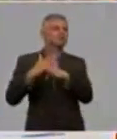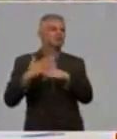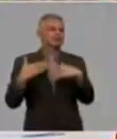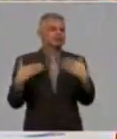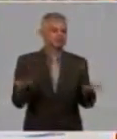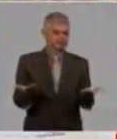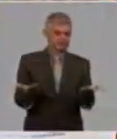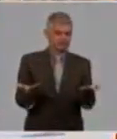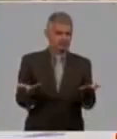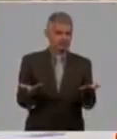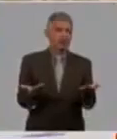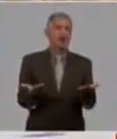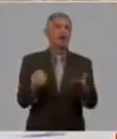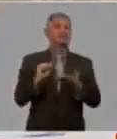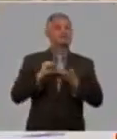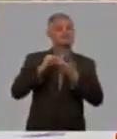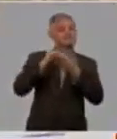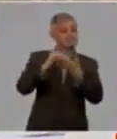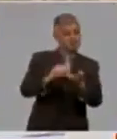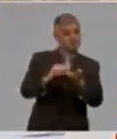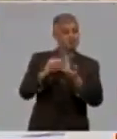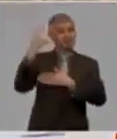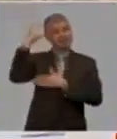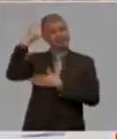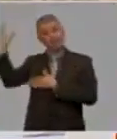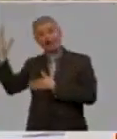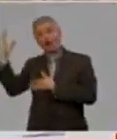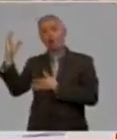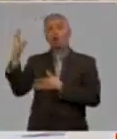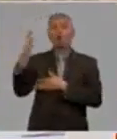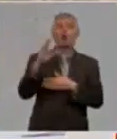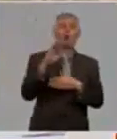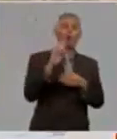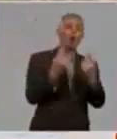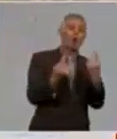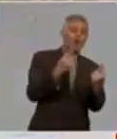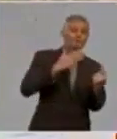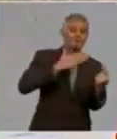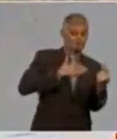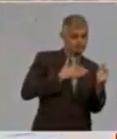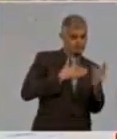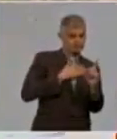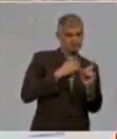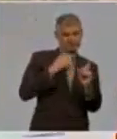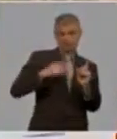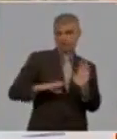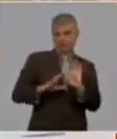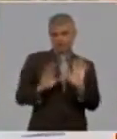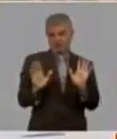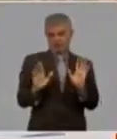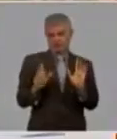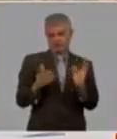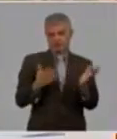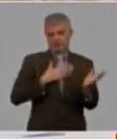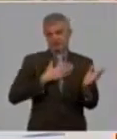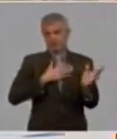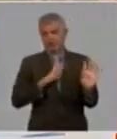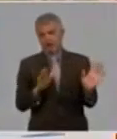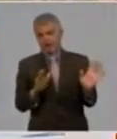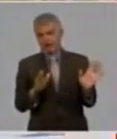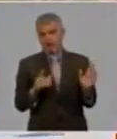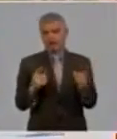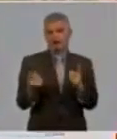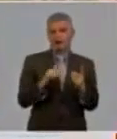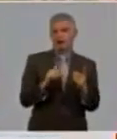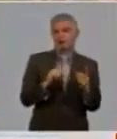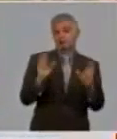servicios estatales como los no estatales, es decir, no tenemos una distinción en cuanto a la forma de gestión, sino que son